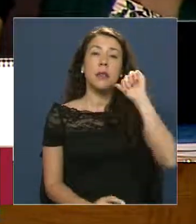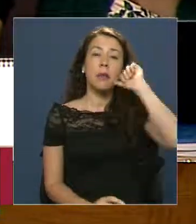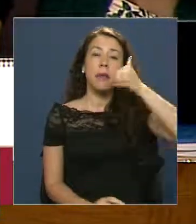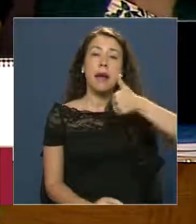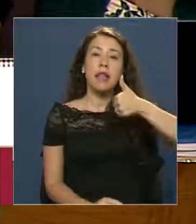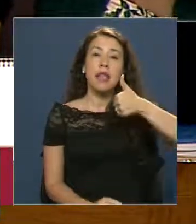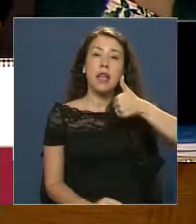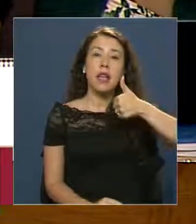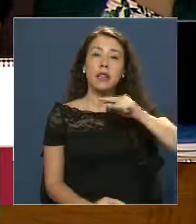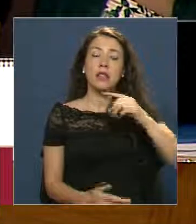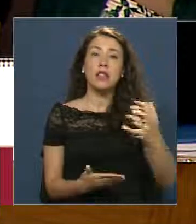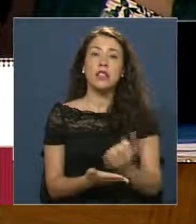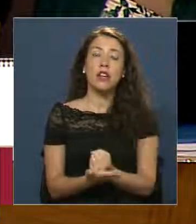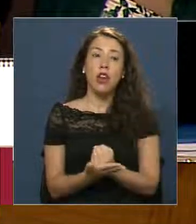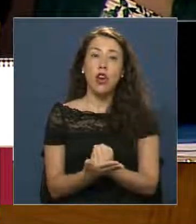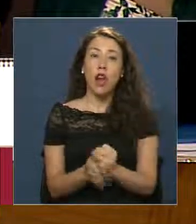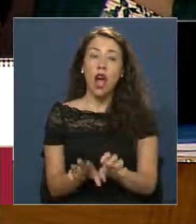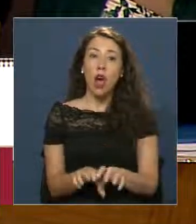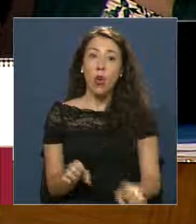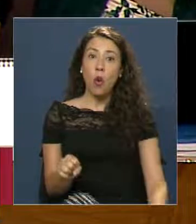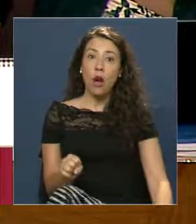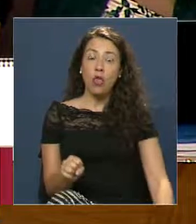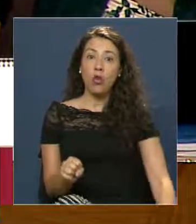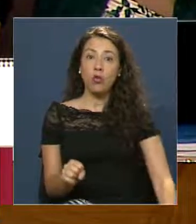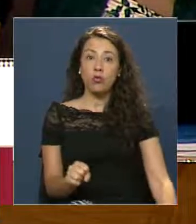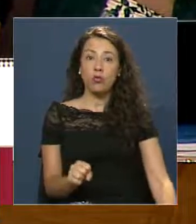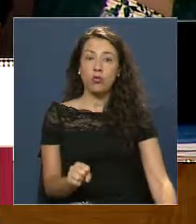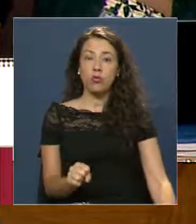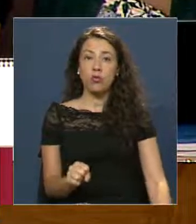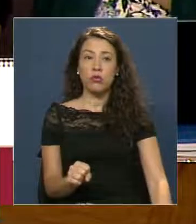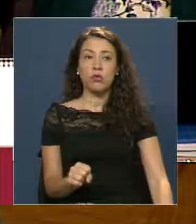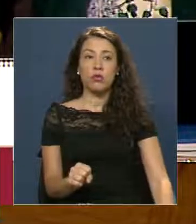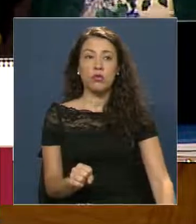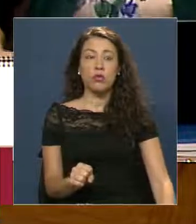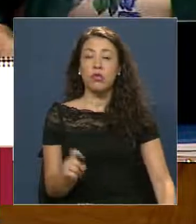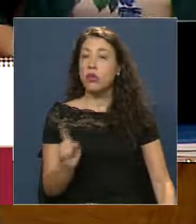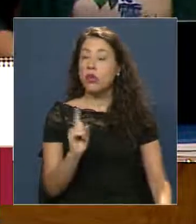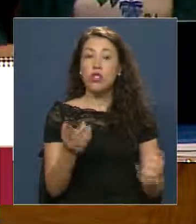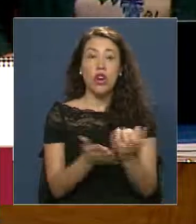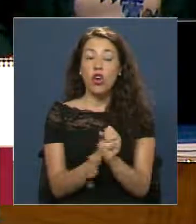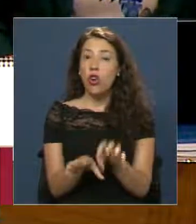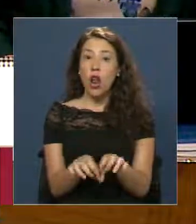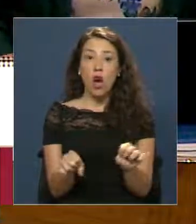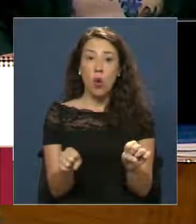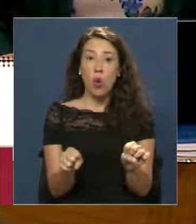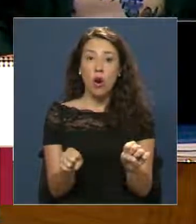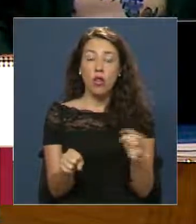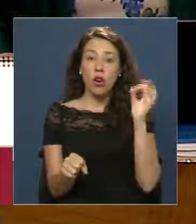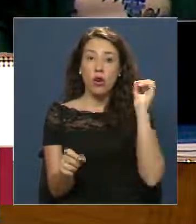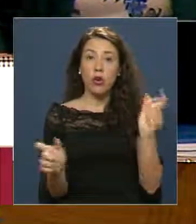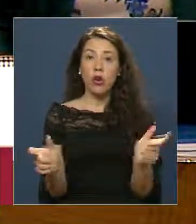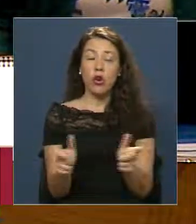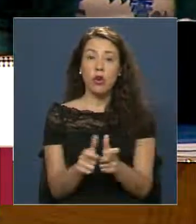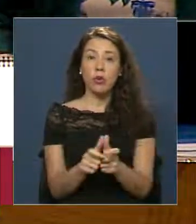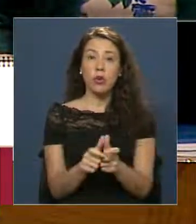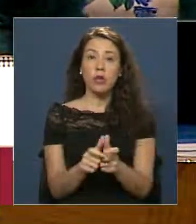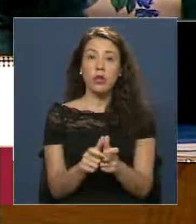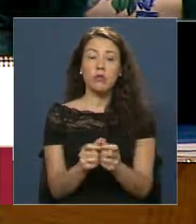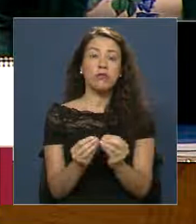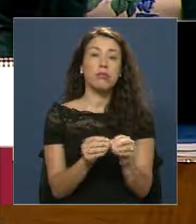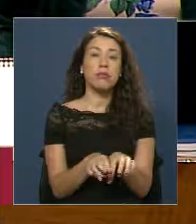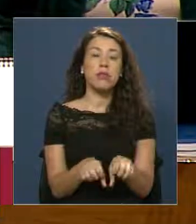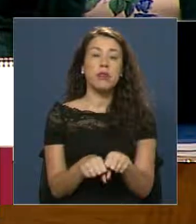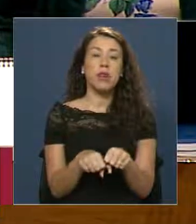mañana, si el acuerdo es continuar ahora. Como no hubo ese acuerdo en reunión de comité, lo que se